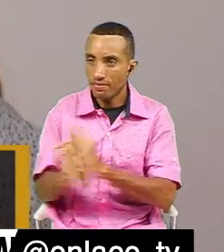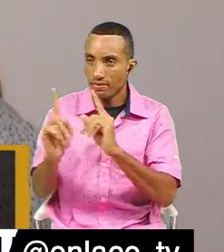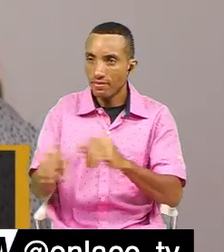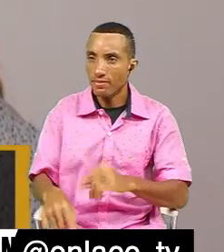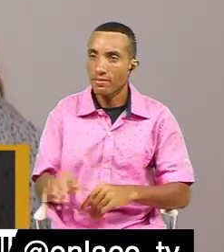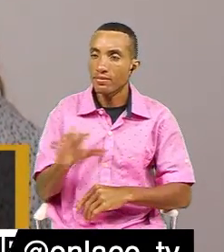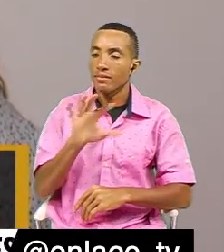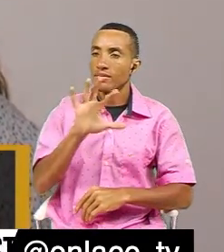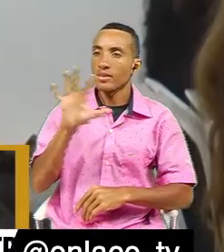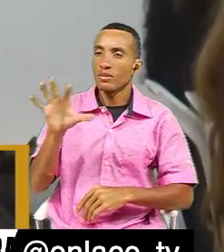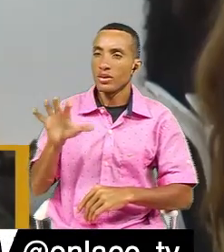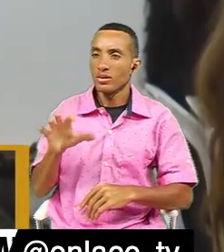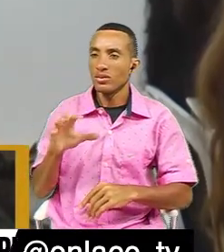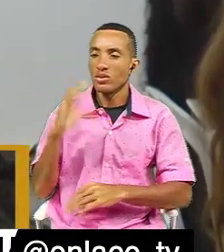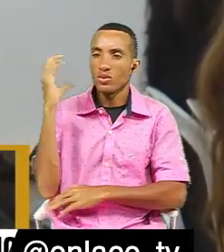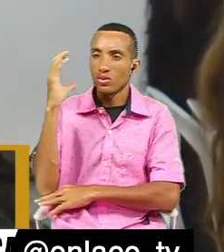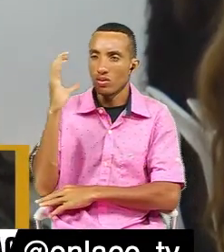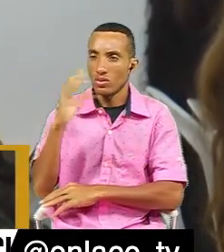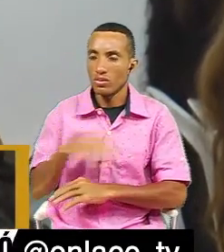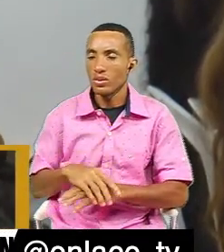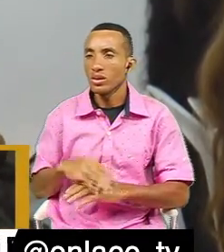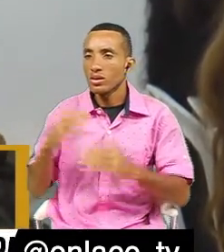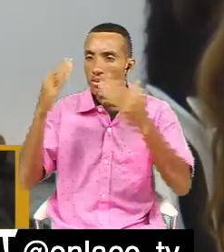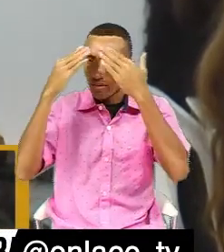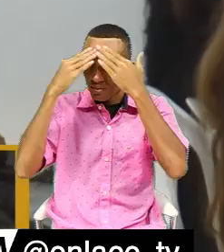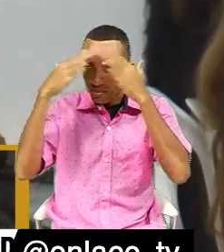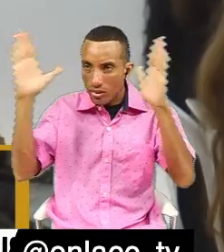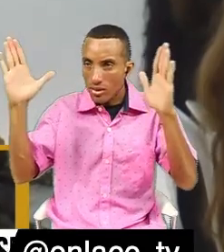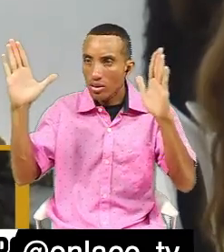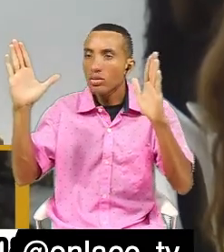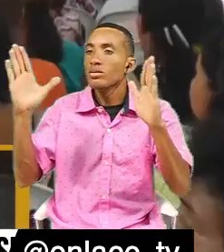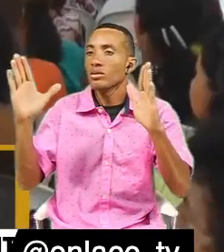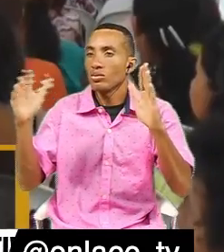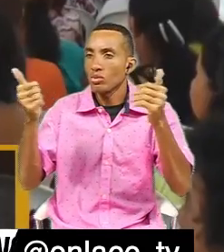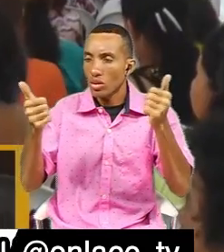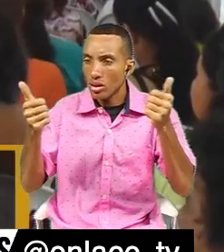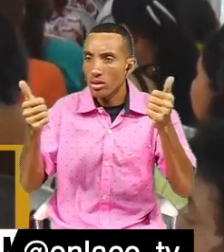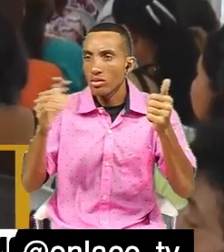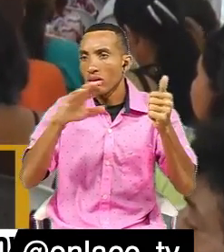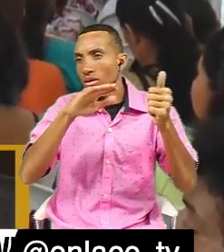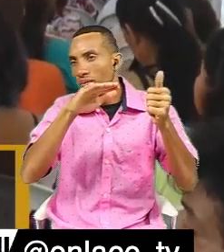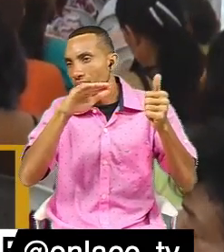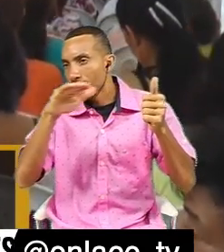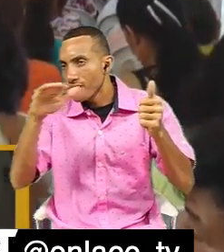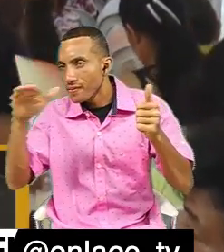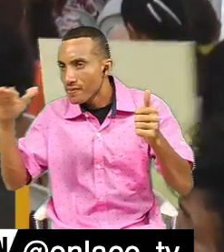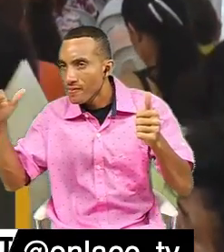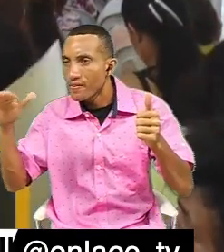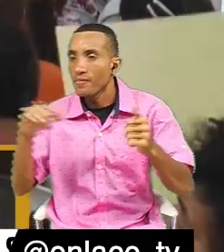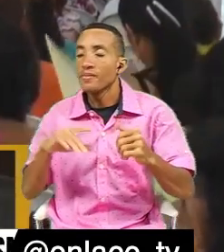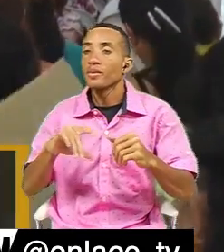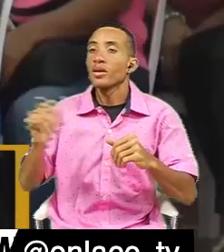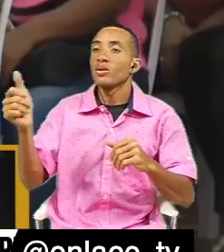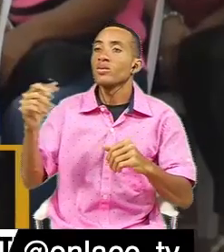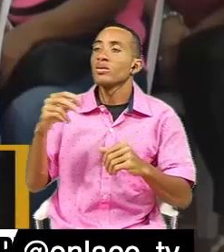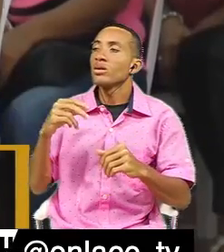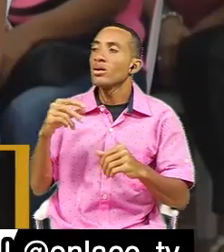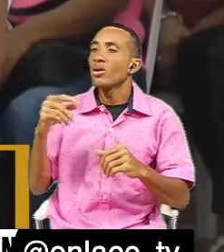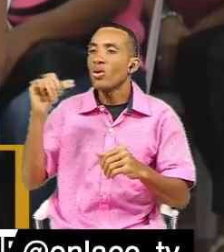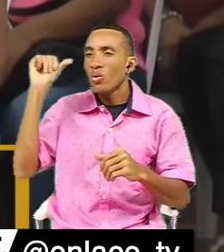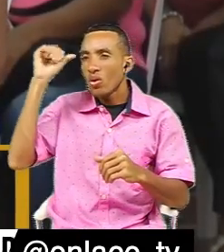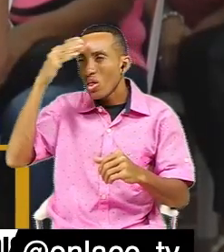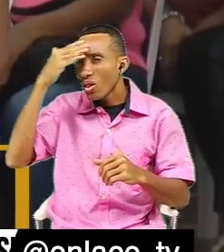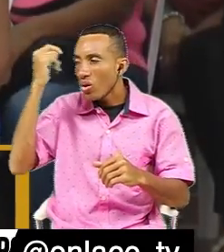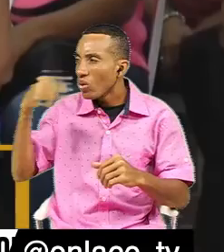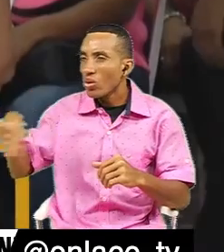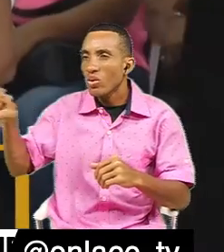país pues con una democracia estable, que han dado voz a muchas comunidades olvidadas. La funcionaria estuvo al